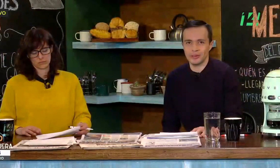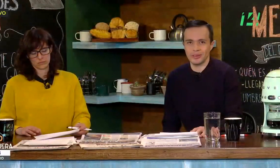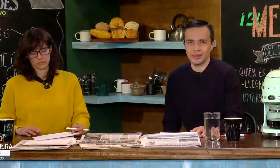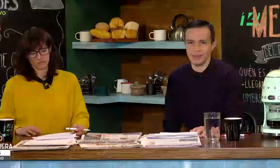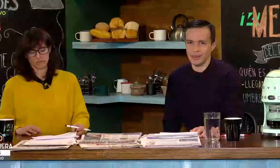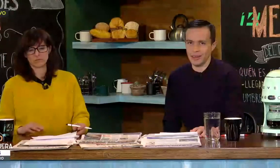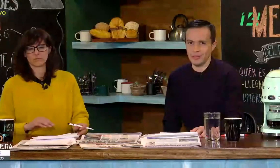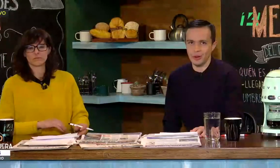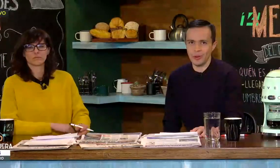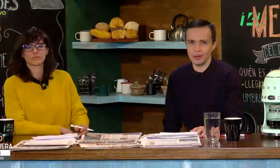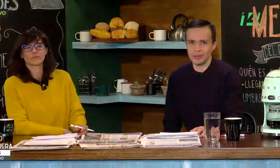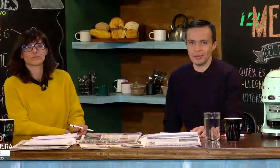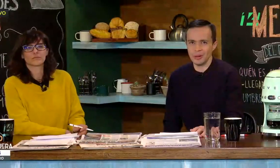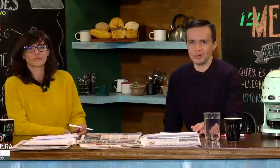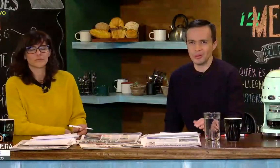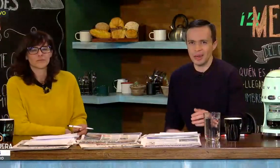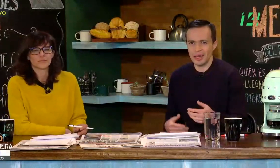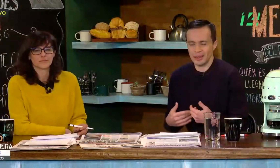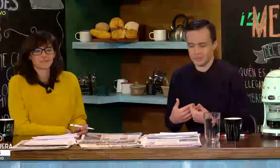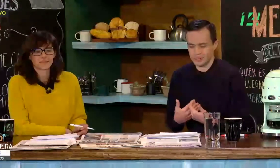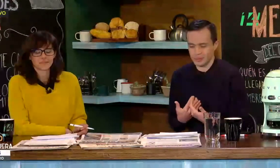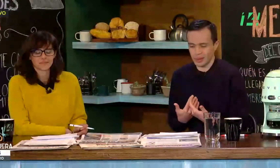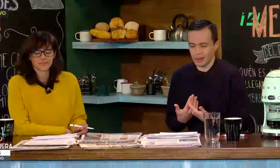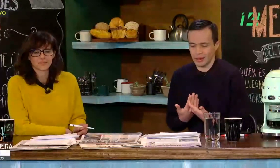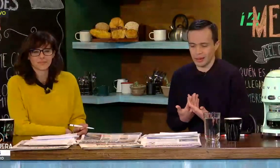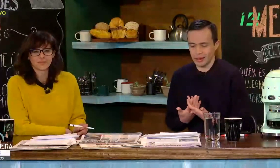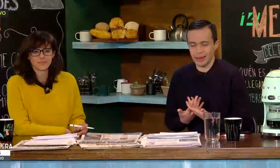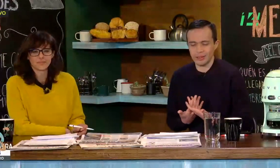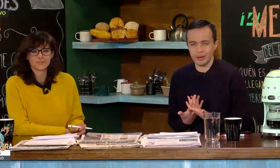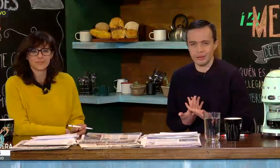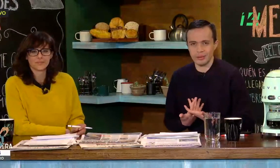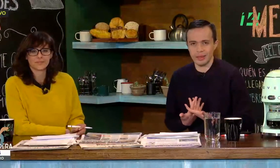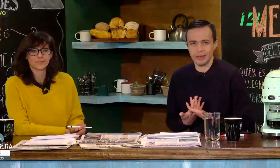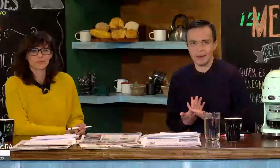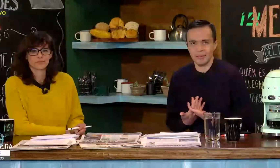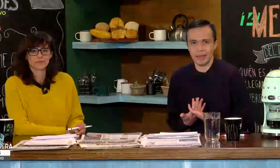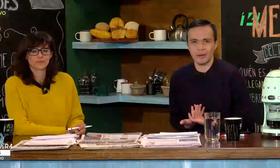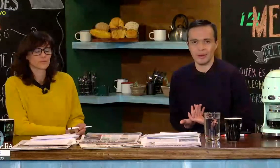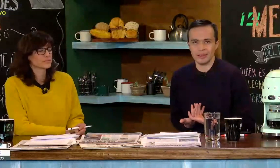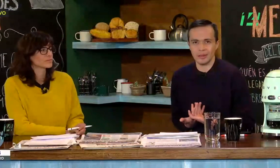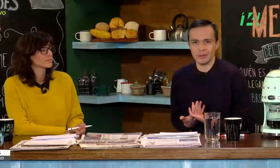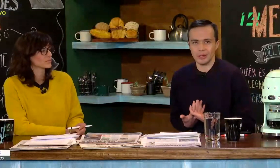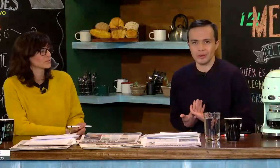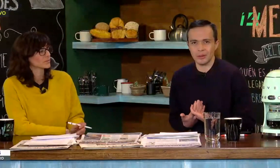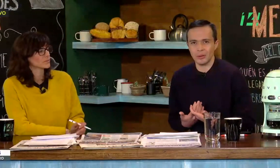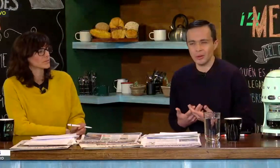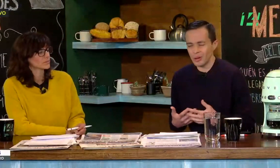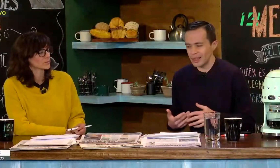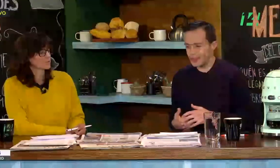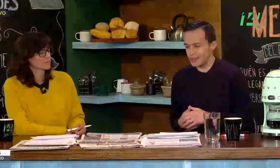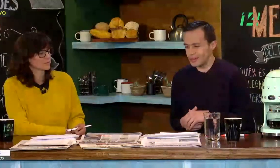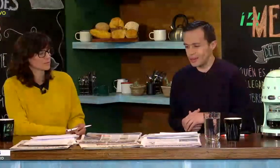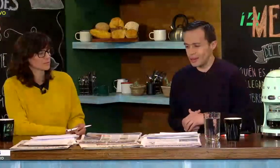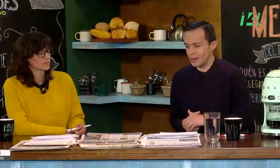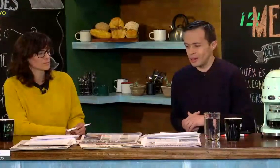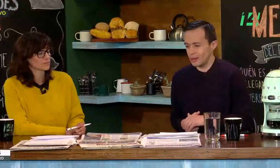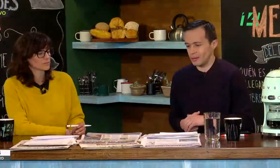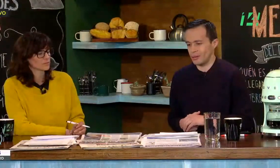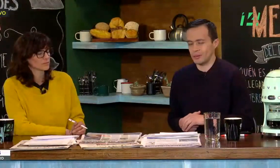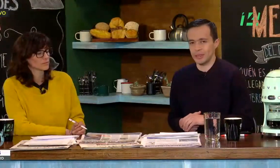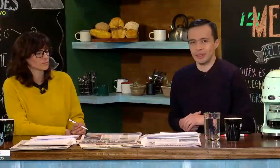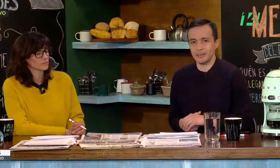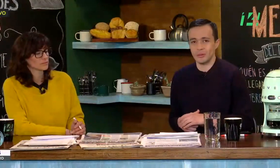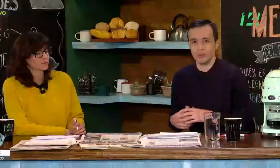Y bueno pues en muy buenos términos una relación entre México y Estados Unidos como nunca antes